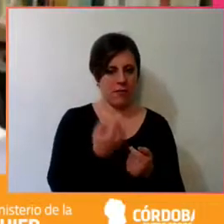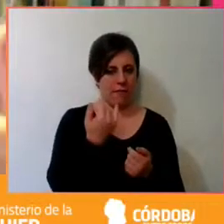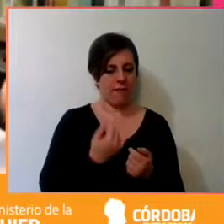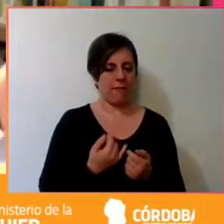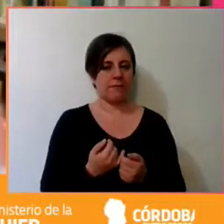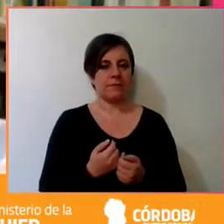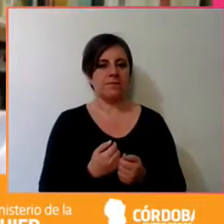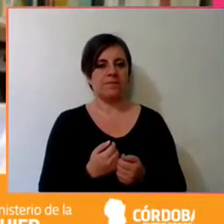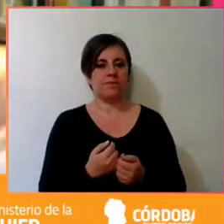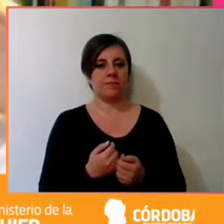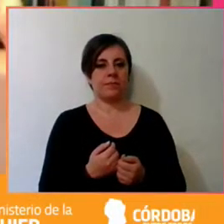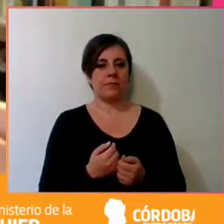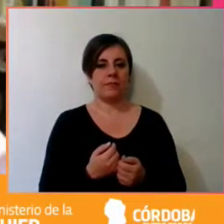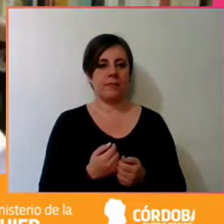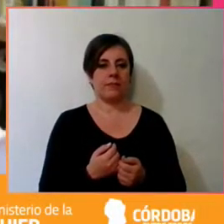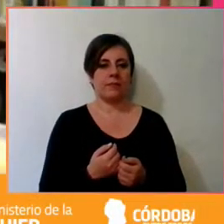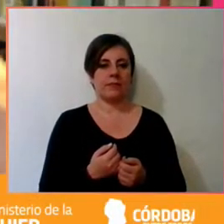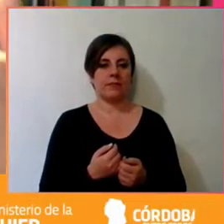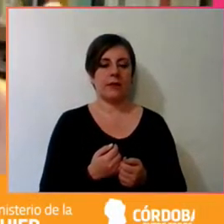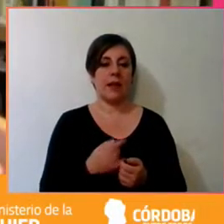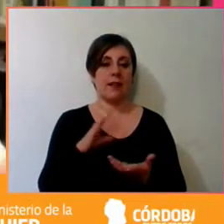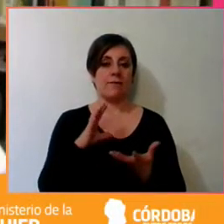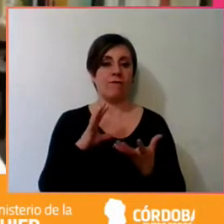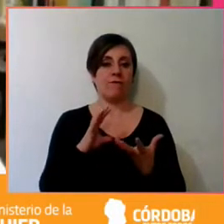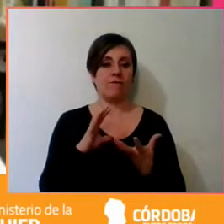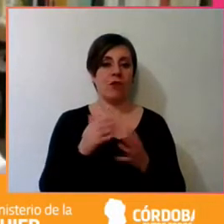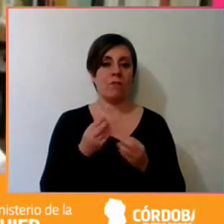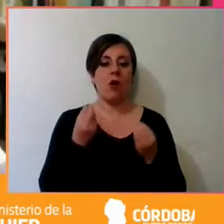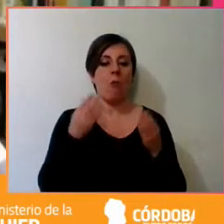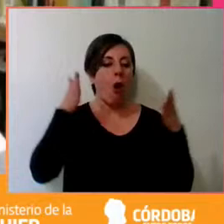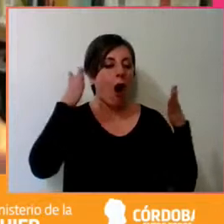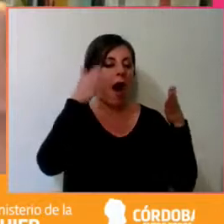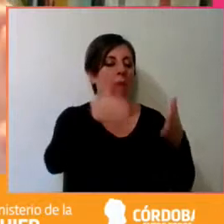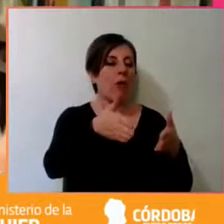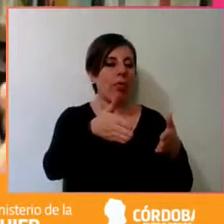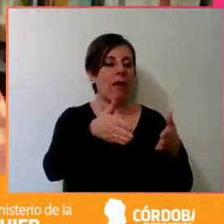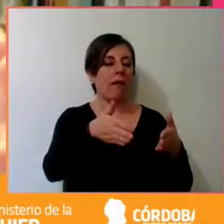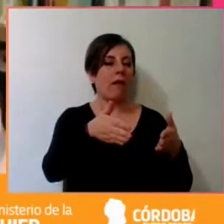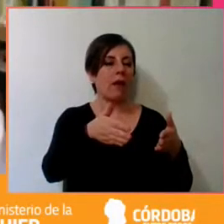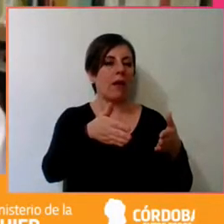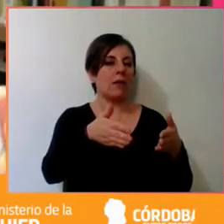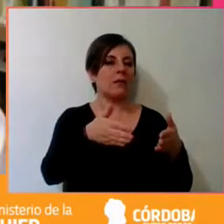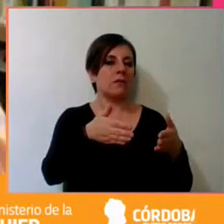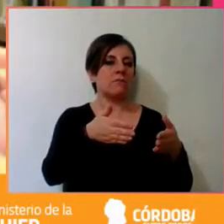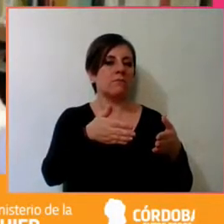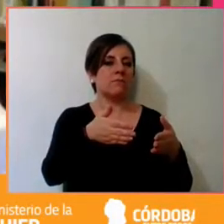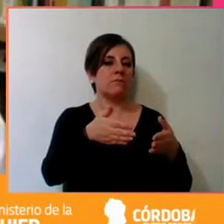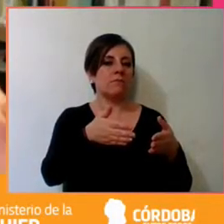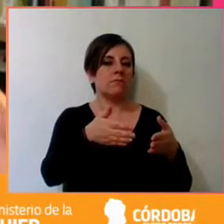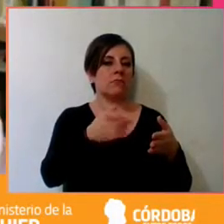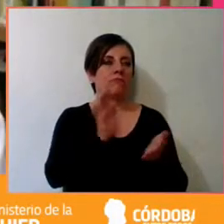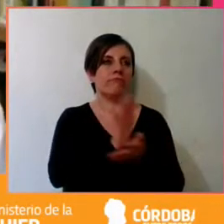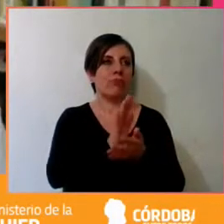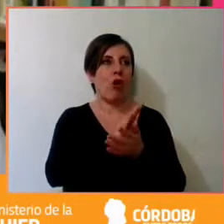también ciertamente las formas del abordaje no le dan el